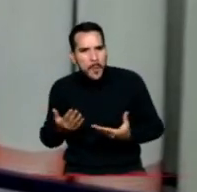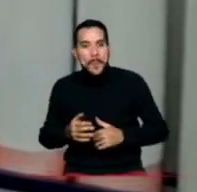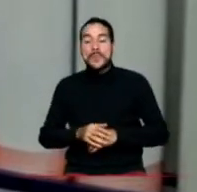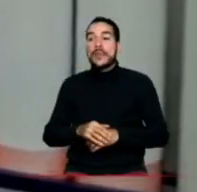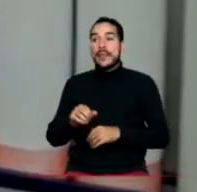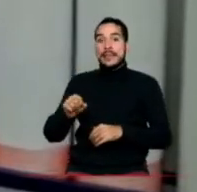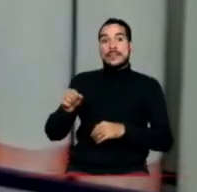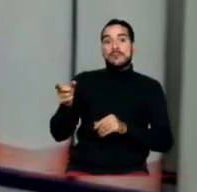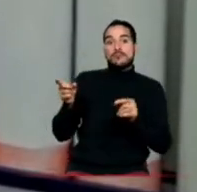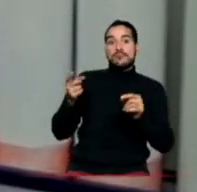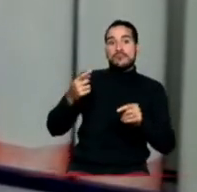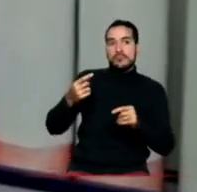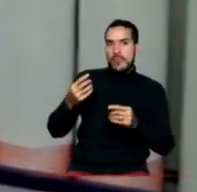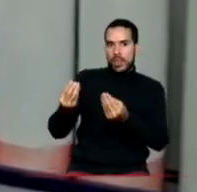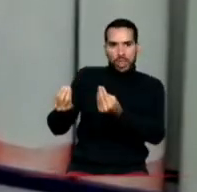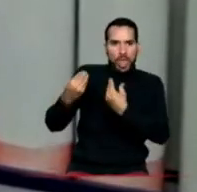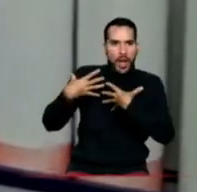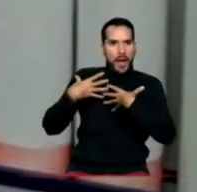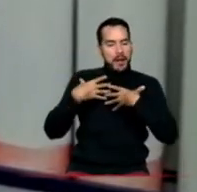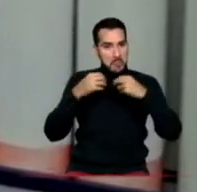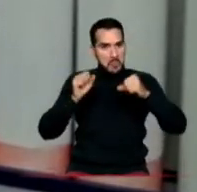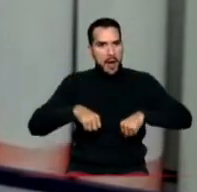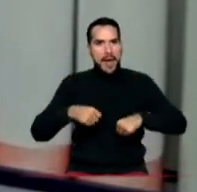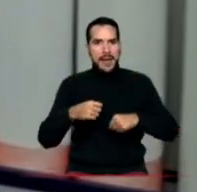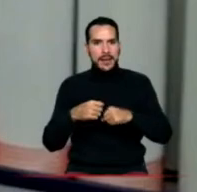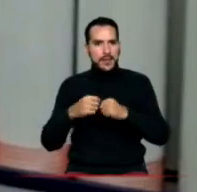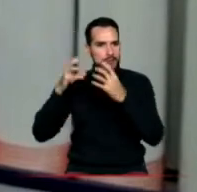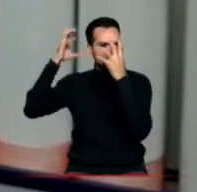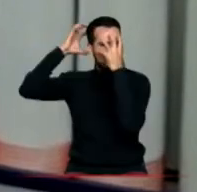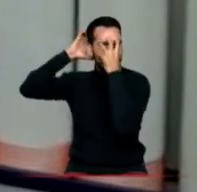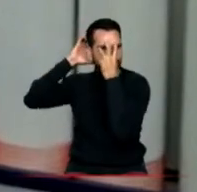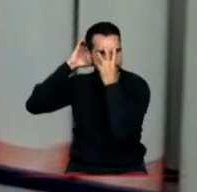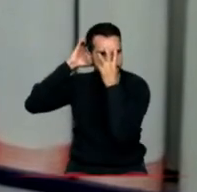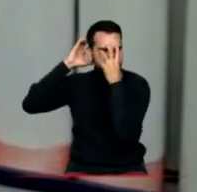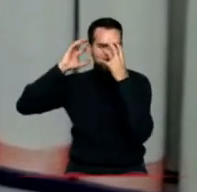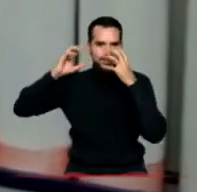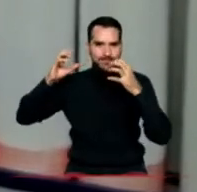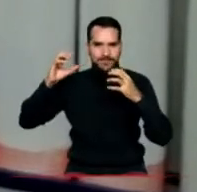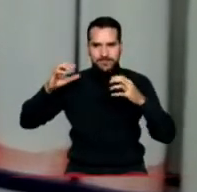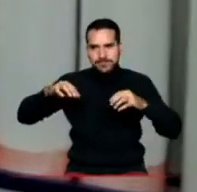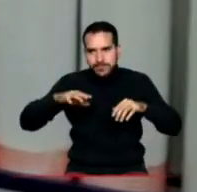prolongados y así atender de manera oportuna requerimientos de salvamento